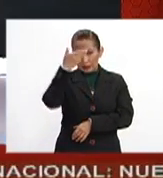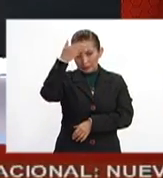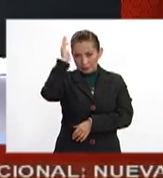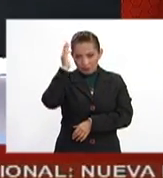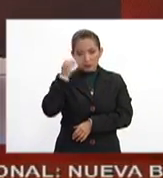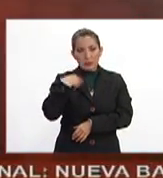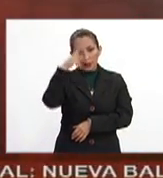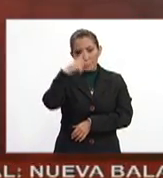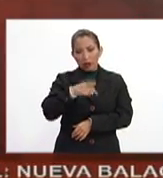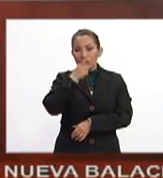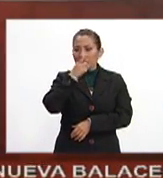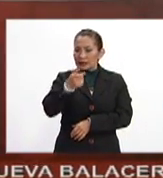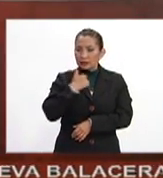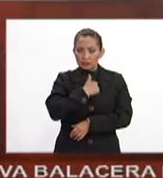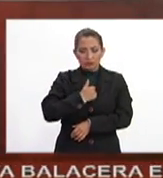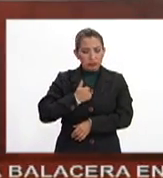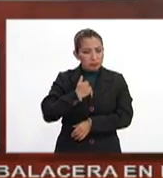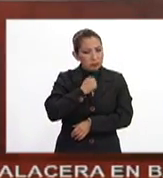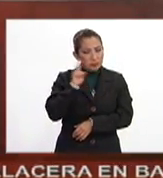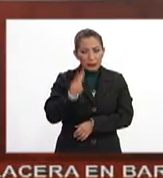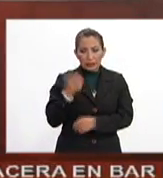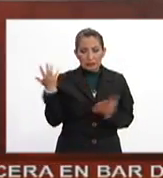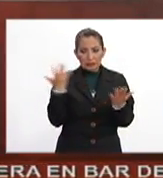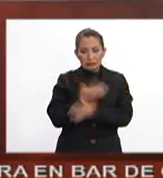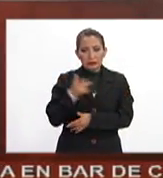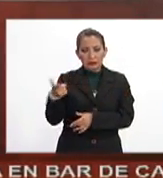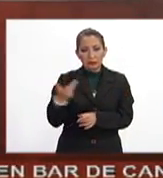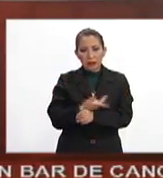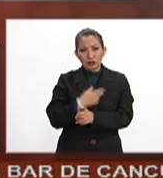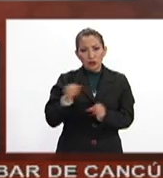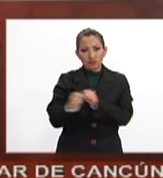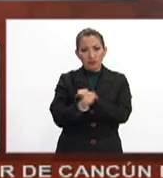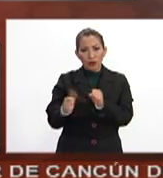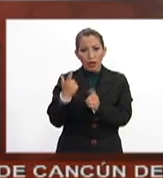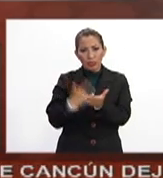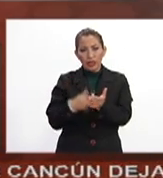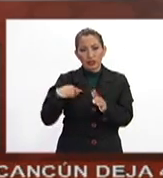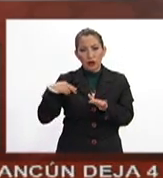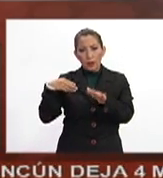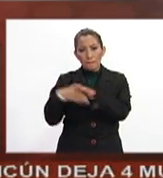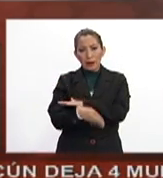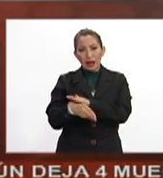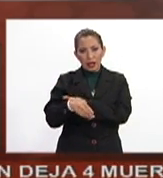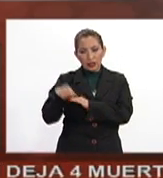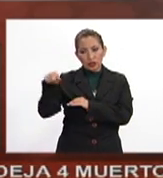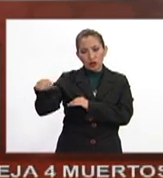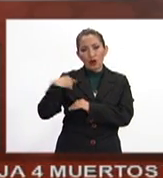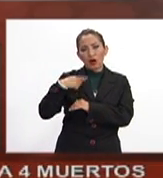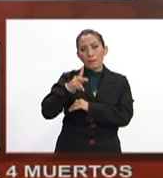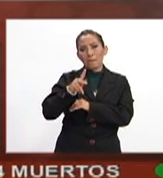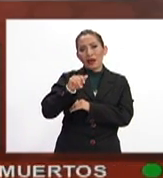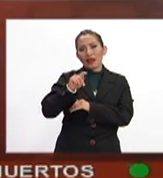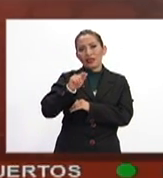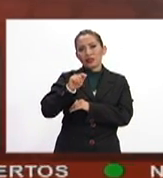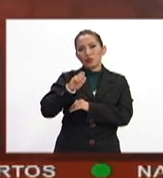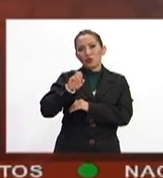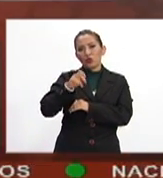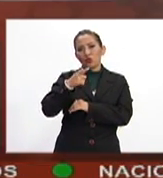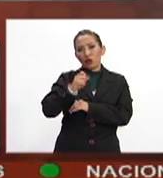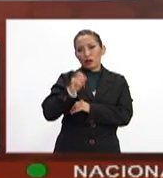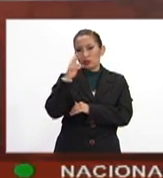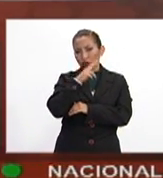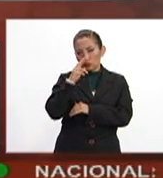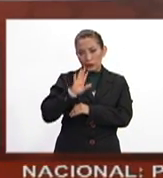Nieto publicó: México expresa su profunda consternación por las explosiones en el sistema de metro de San Petersburgo, Rusia.